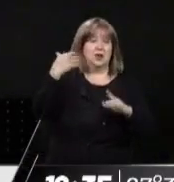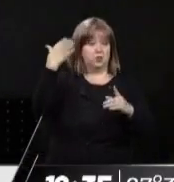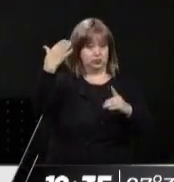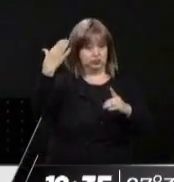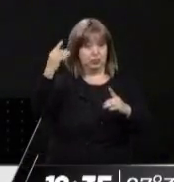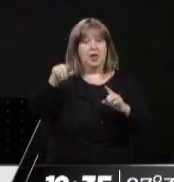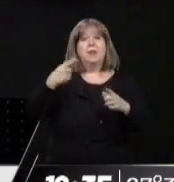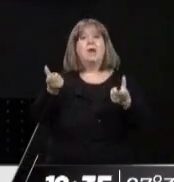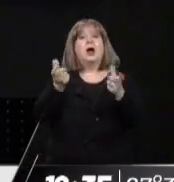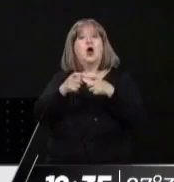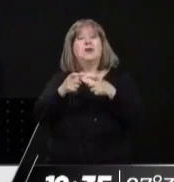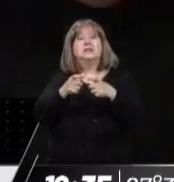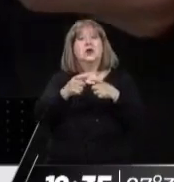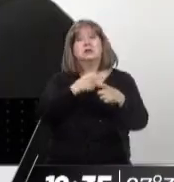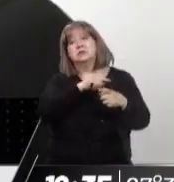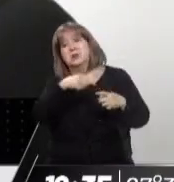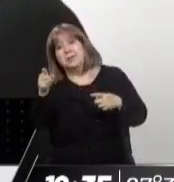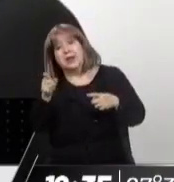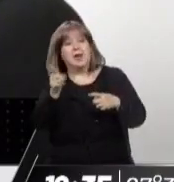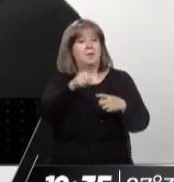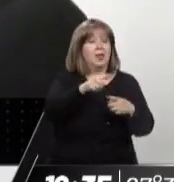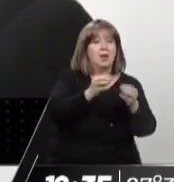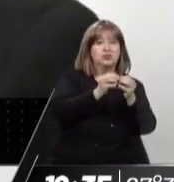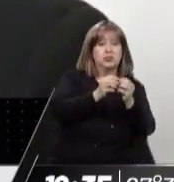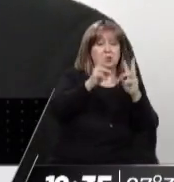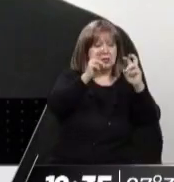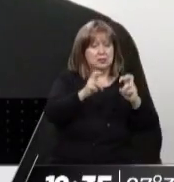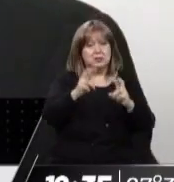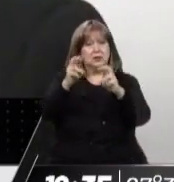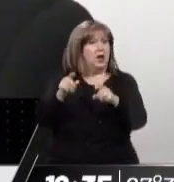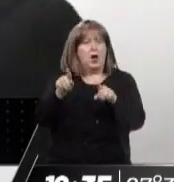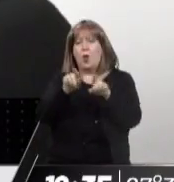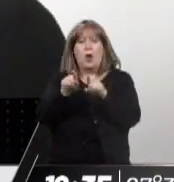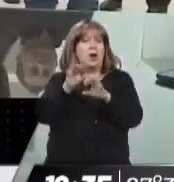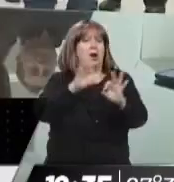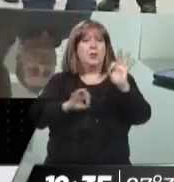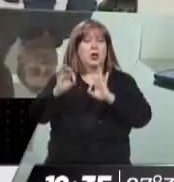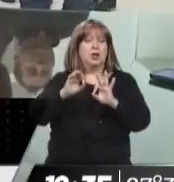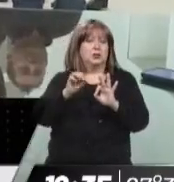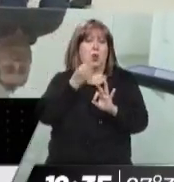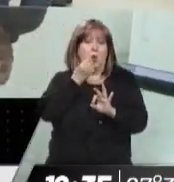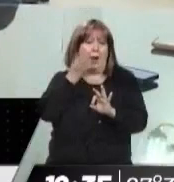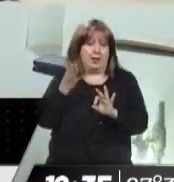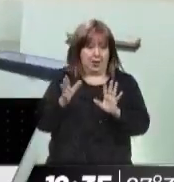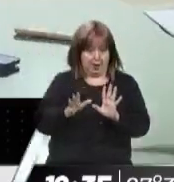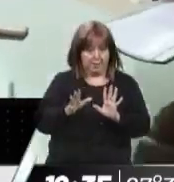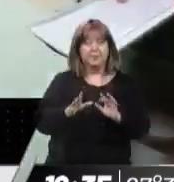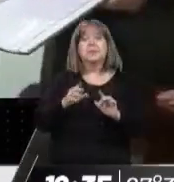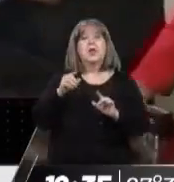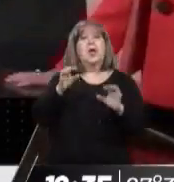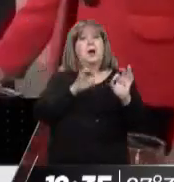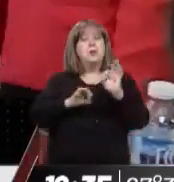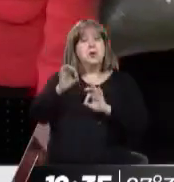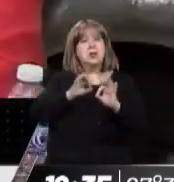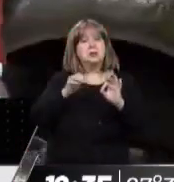le asignarán las comisiones en las que va a ser tratado y se va a analizar como cualquier otro proyecto. Y en el caso de que este proyecto